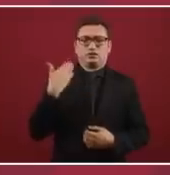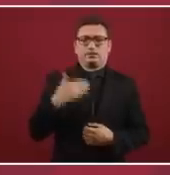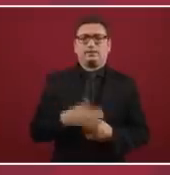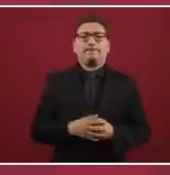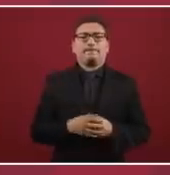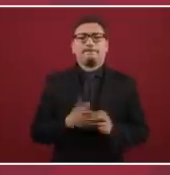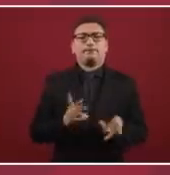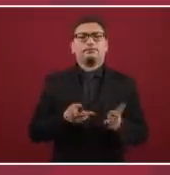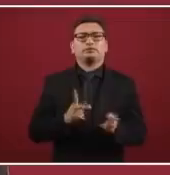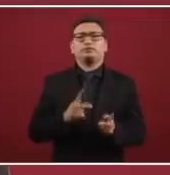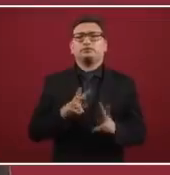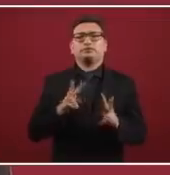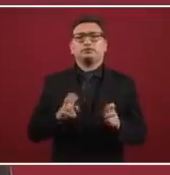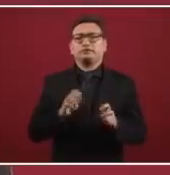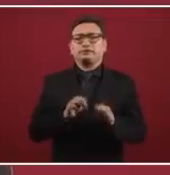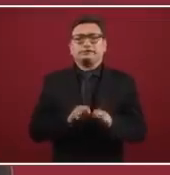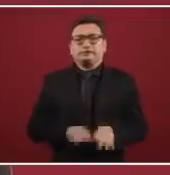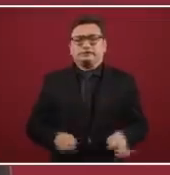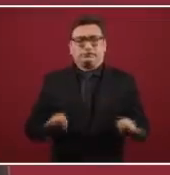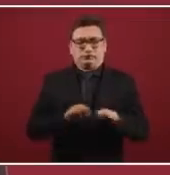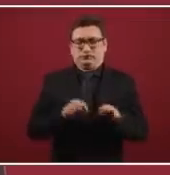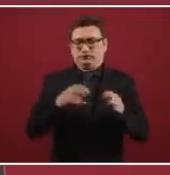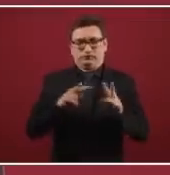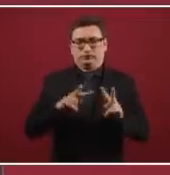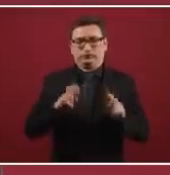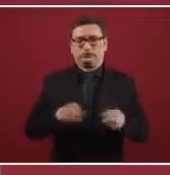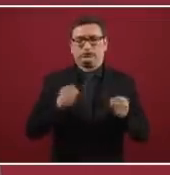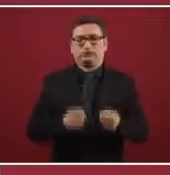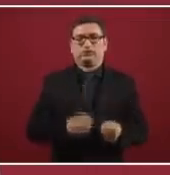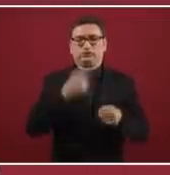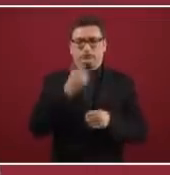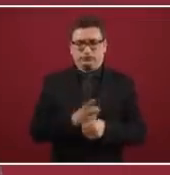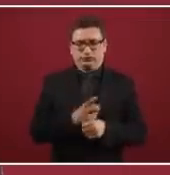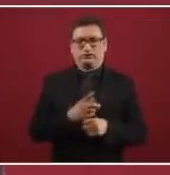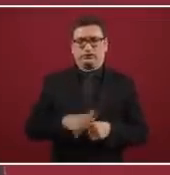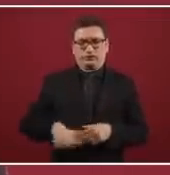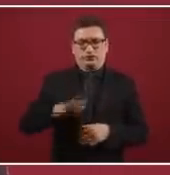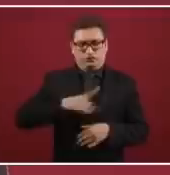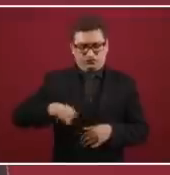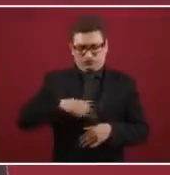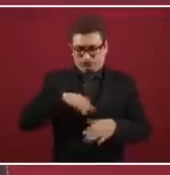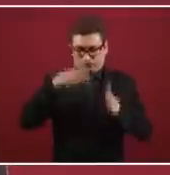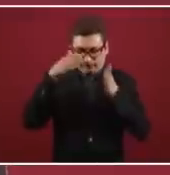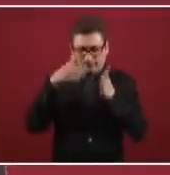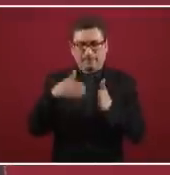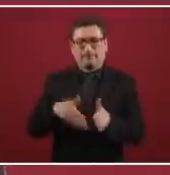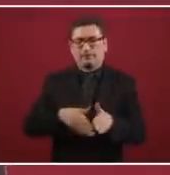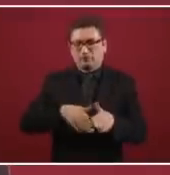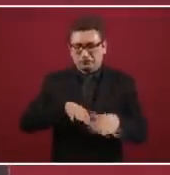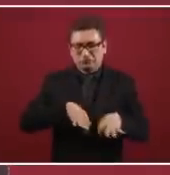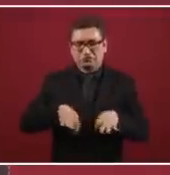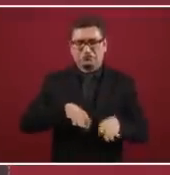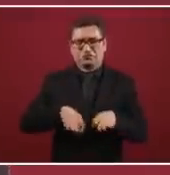que es una prioridad la seguridad. Nos estamos dedicando de tiempo completo a eso.